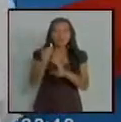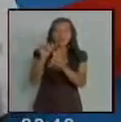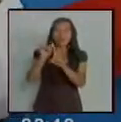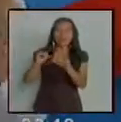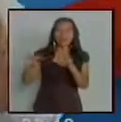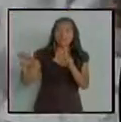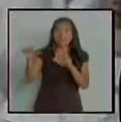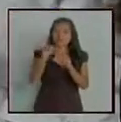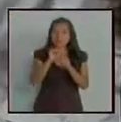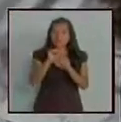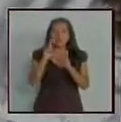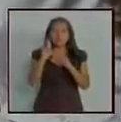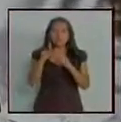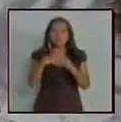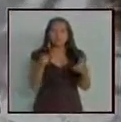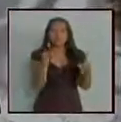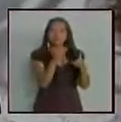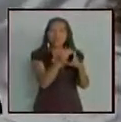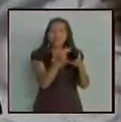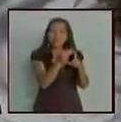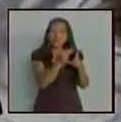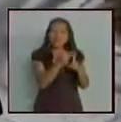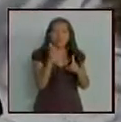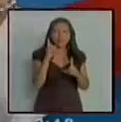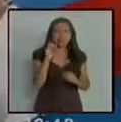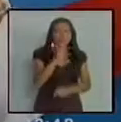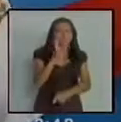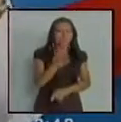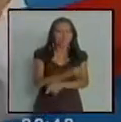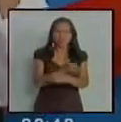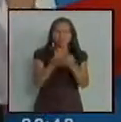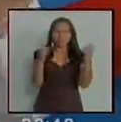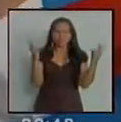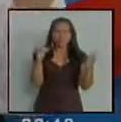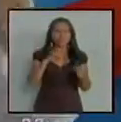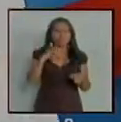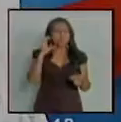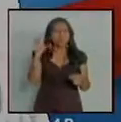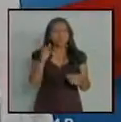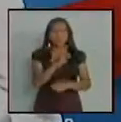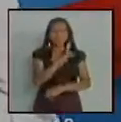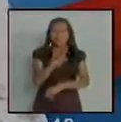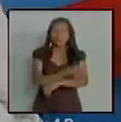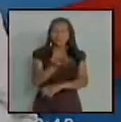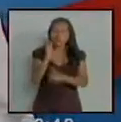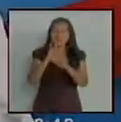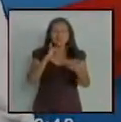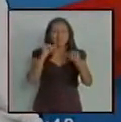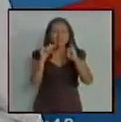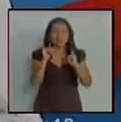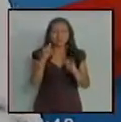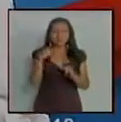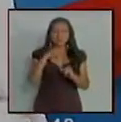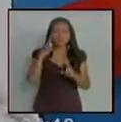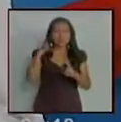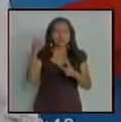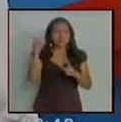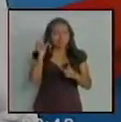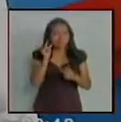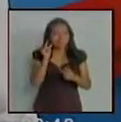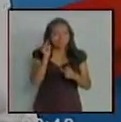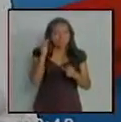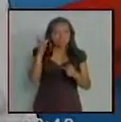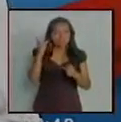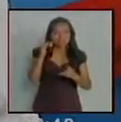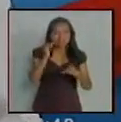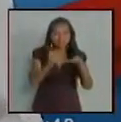ambiente, las palabras. Él mismo va diciendo, no, está muy fuerte, escucho muy fuerte, parecería que me gritan. Entonces hay que ir calibrando. O sea, se